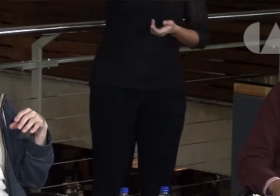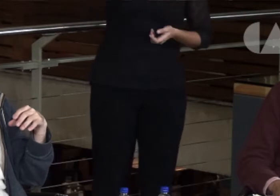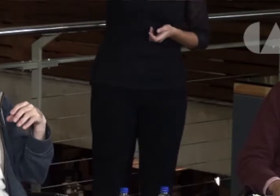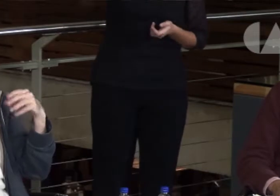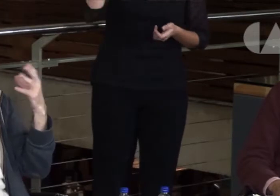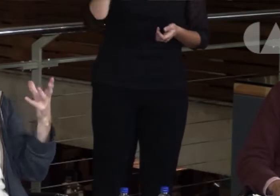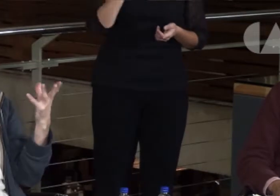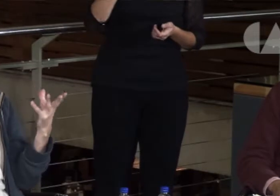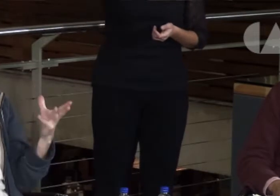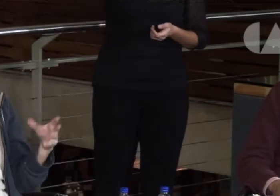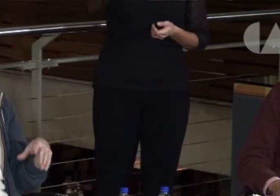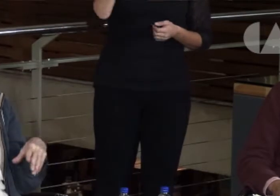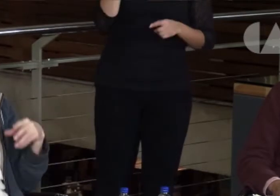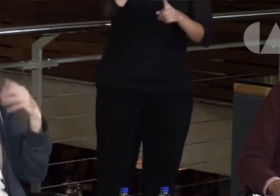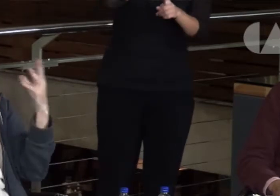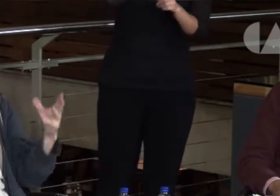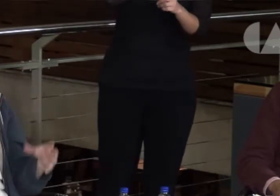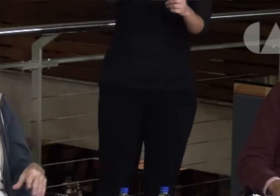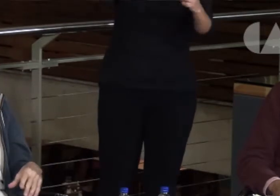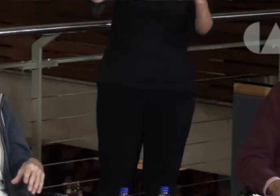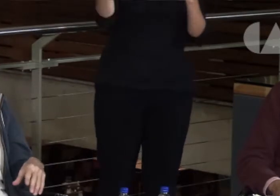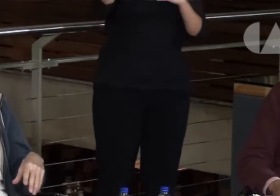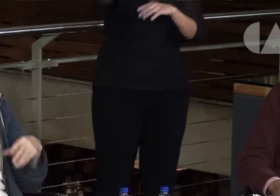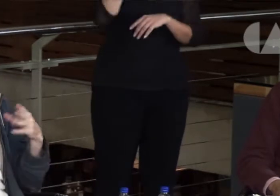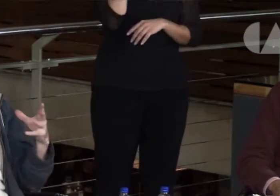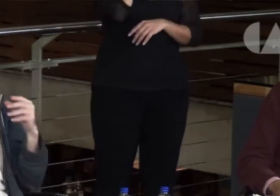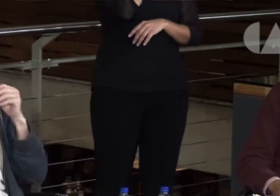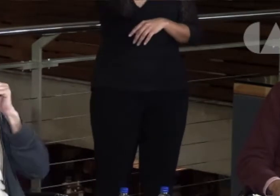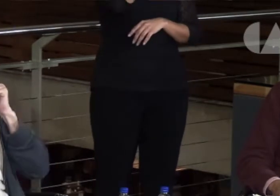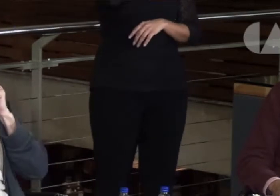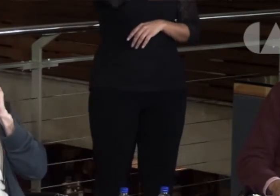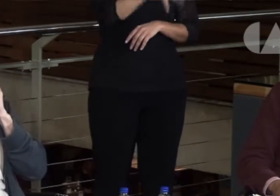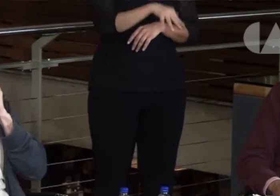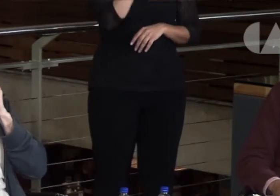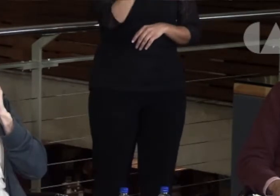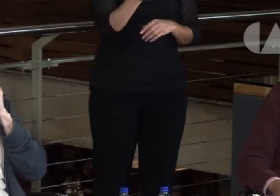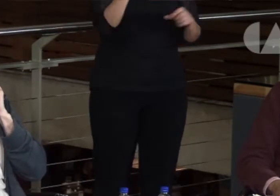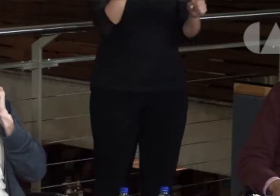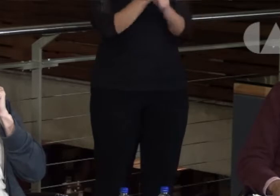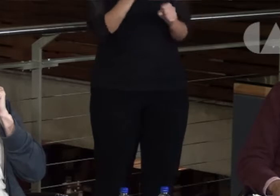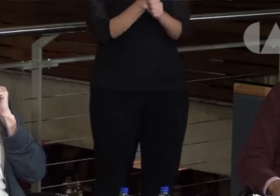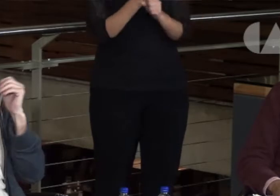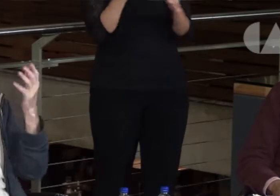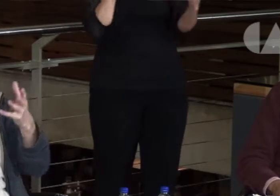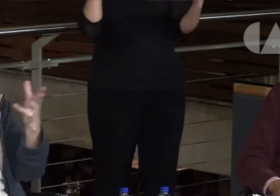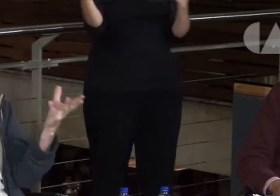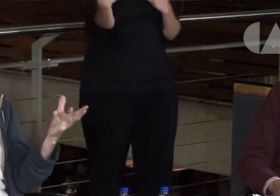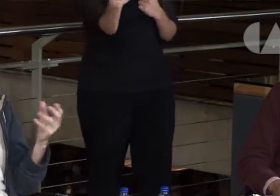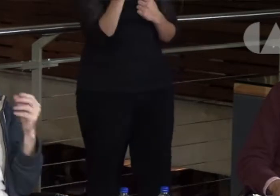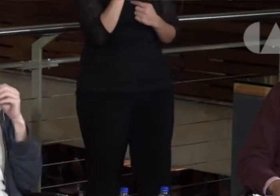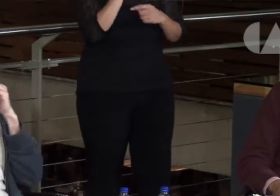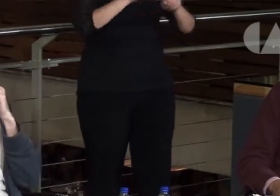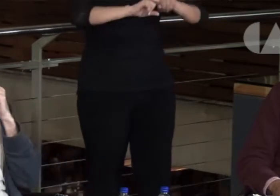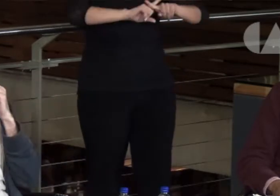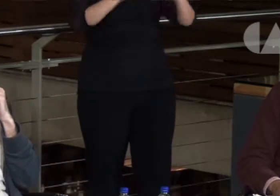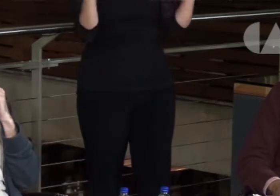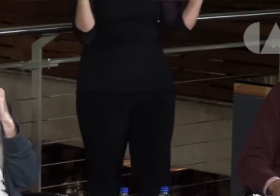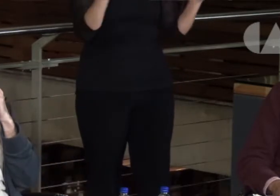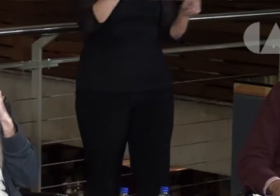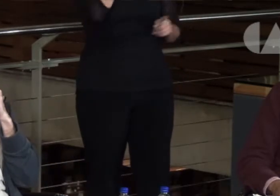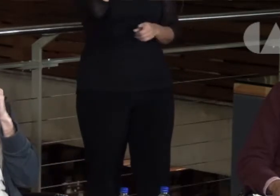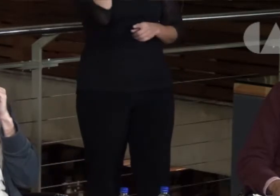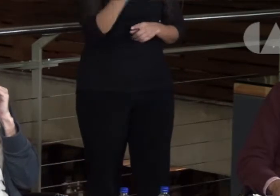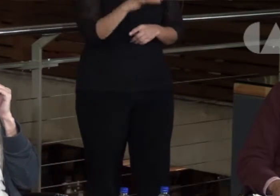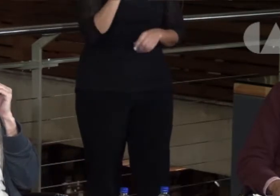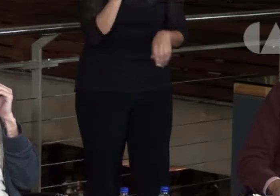donde antes no veía belleza veo mucha belleza muchísima más así que todo eso que decís de la comparación